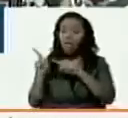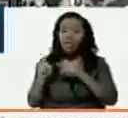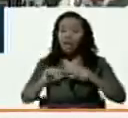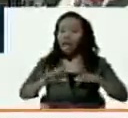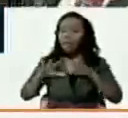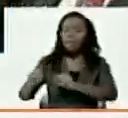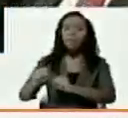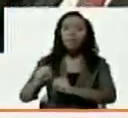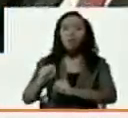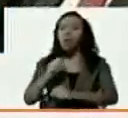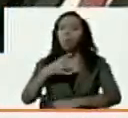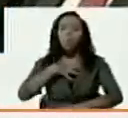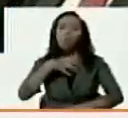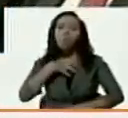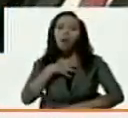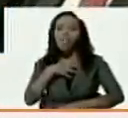ellos.